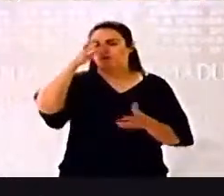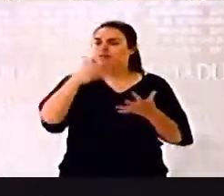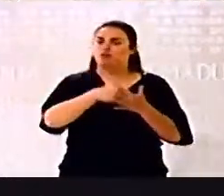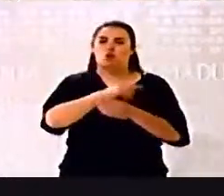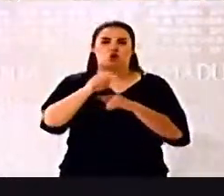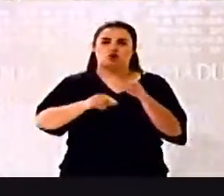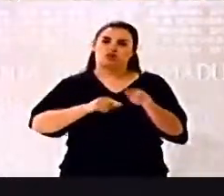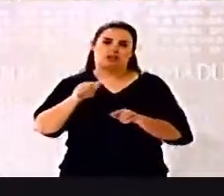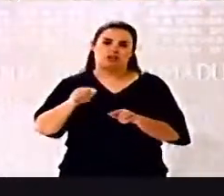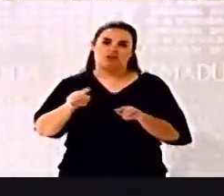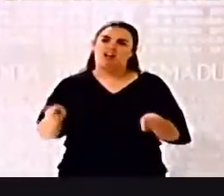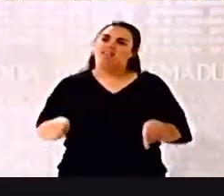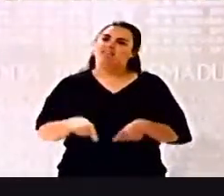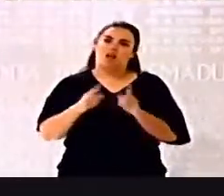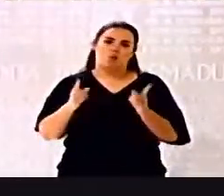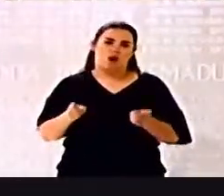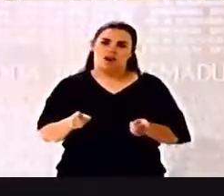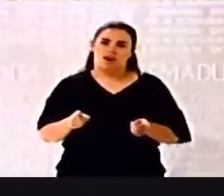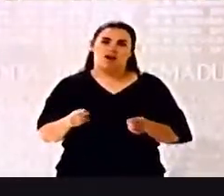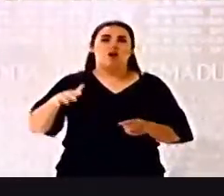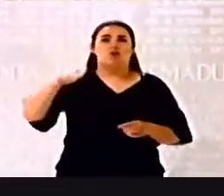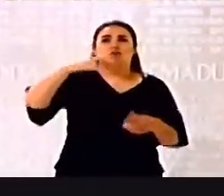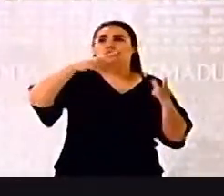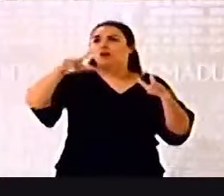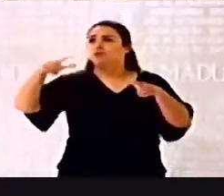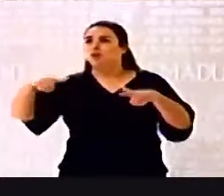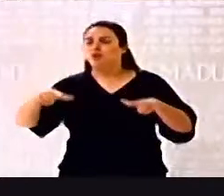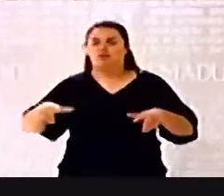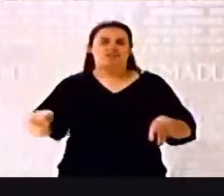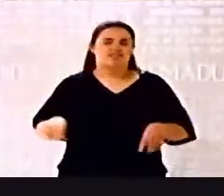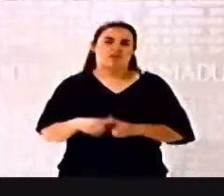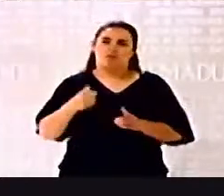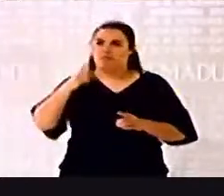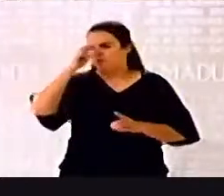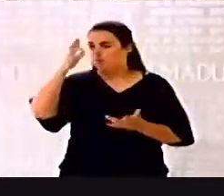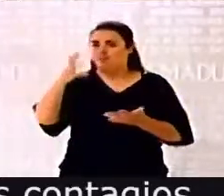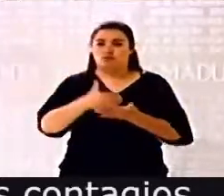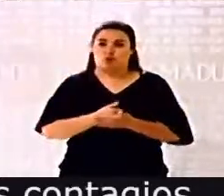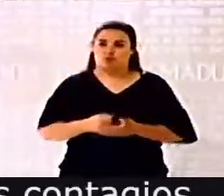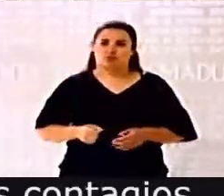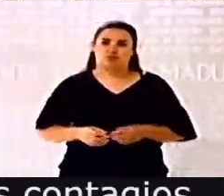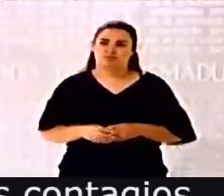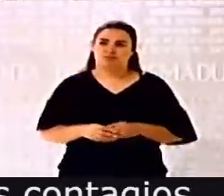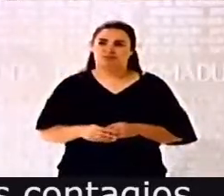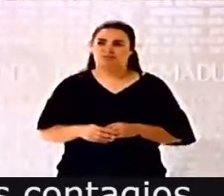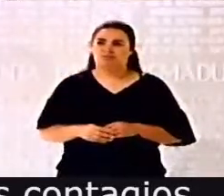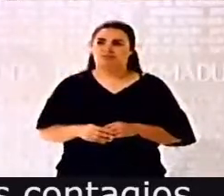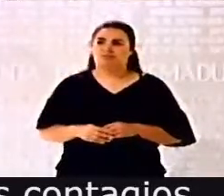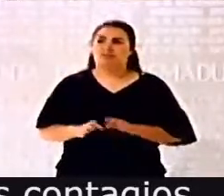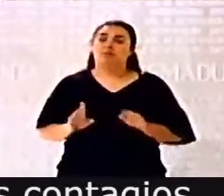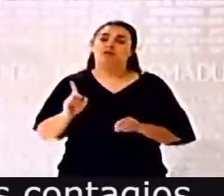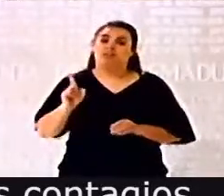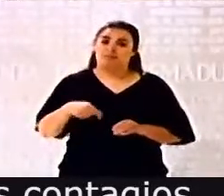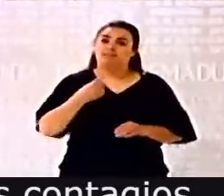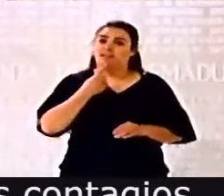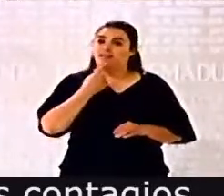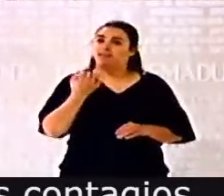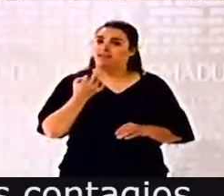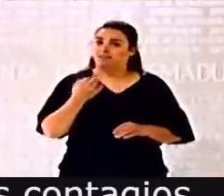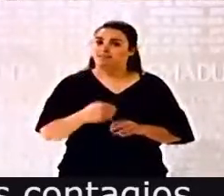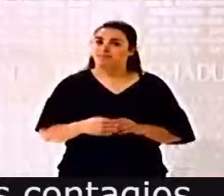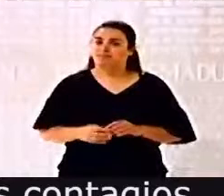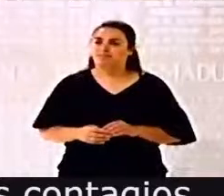produzcan, independientemente del área de salud donde se produzca. Pero también he de decirle